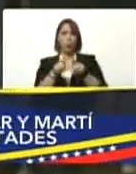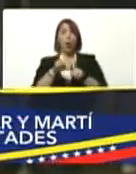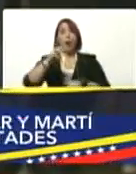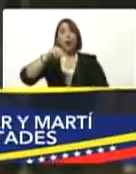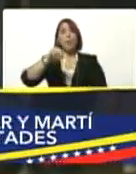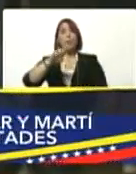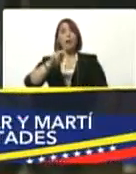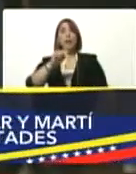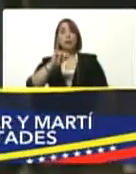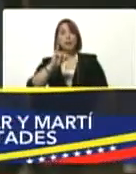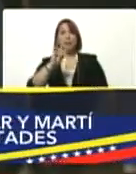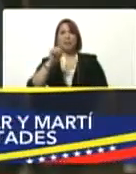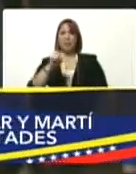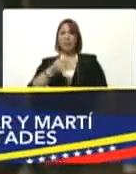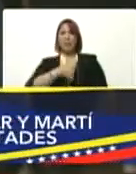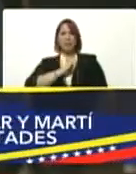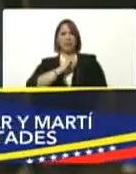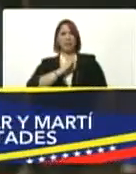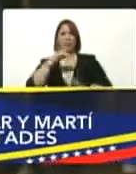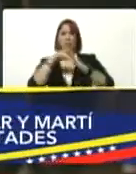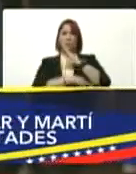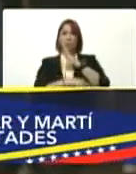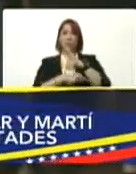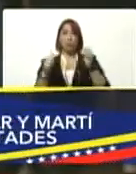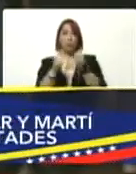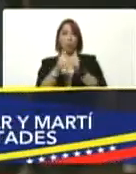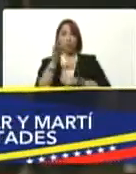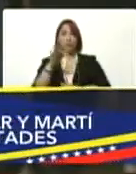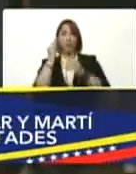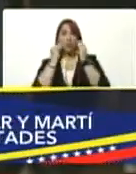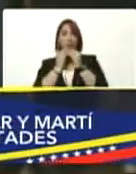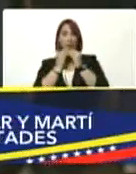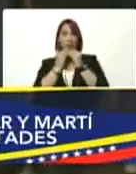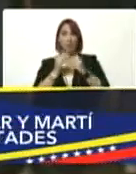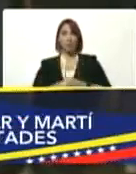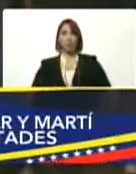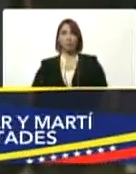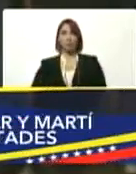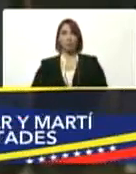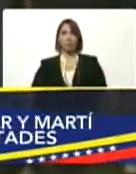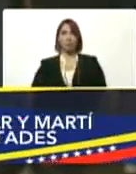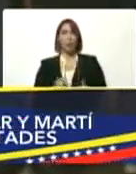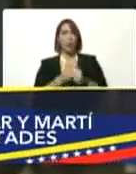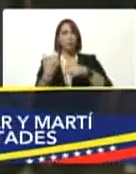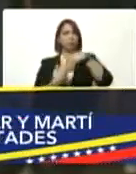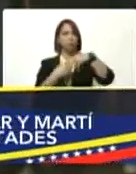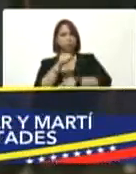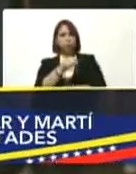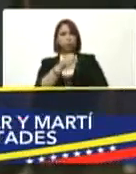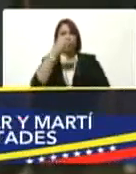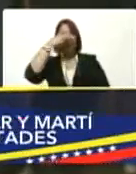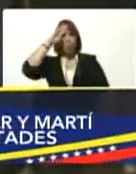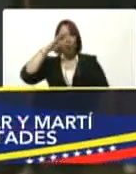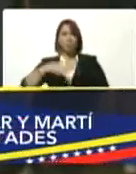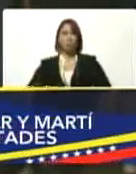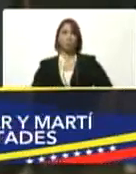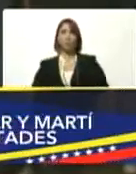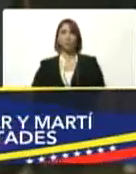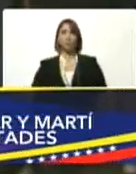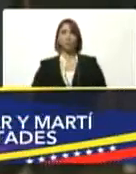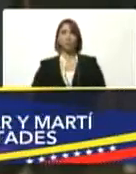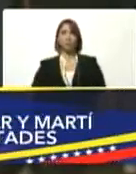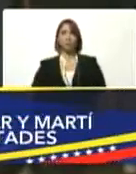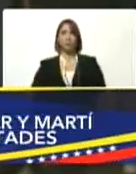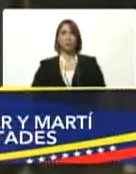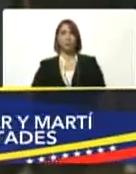El amor profundo y la identidad profunda con Fidel. Con la revolución cubana. Y allá